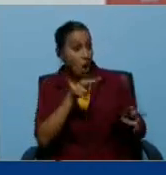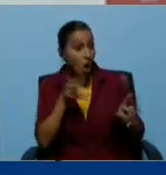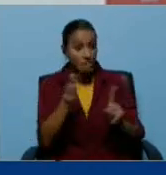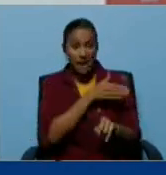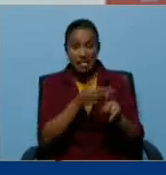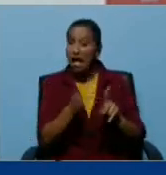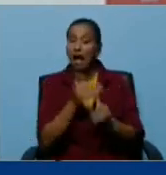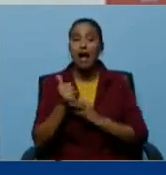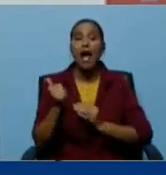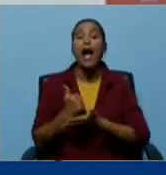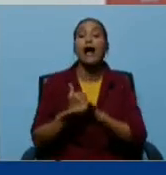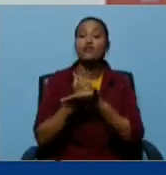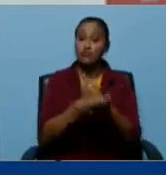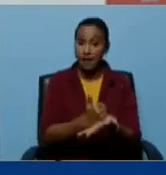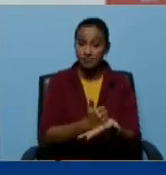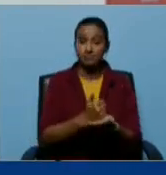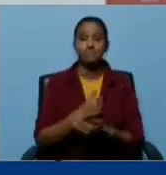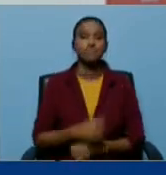Quiero rendirle